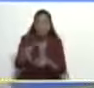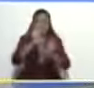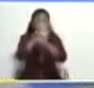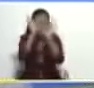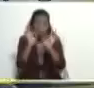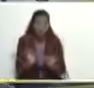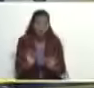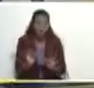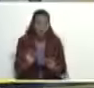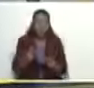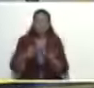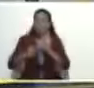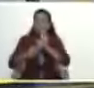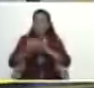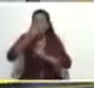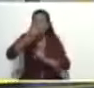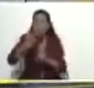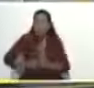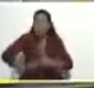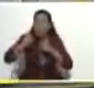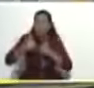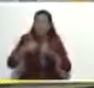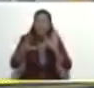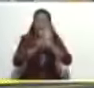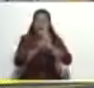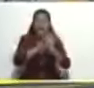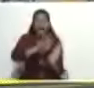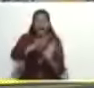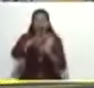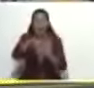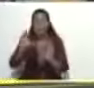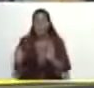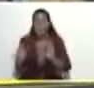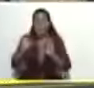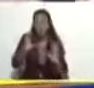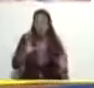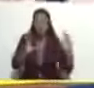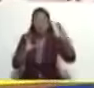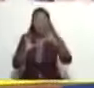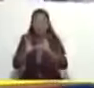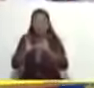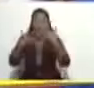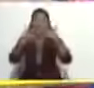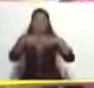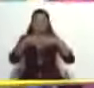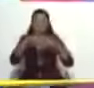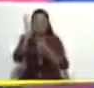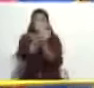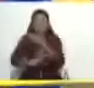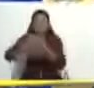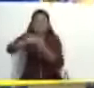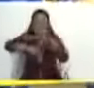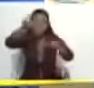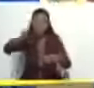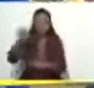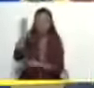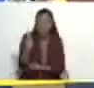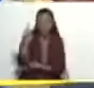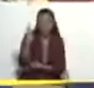manera significativa. Ley especial de aporte de los empleadores para la protección de las